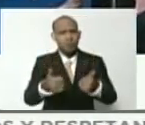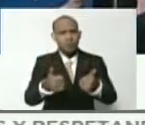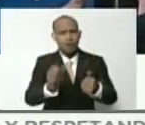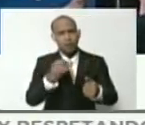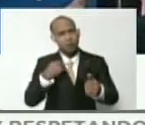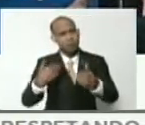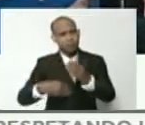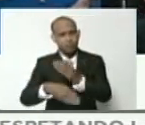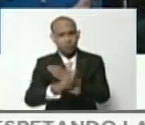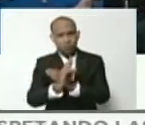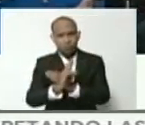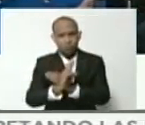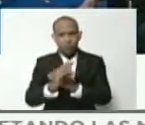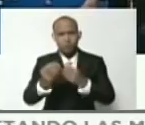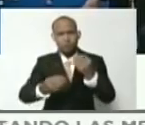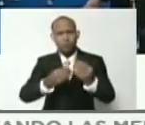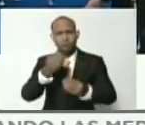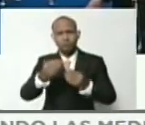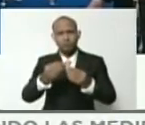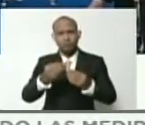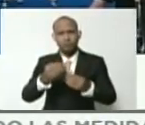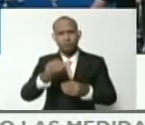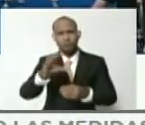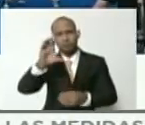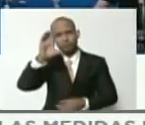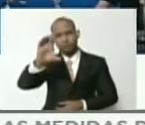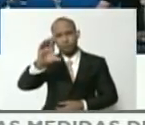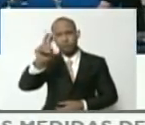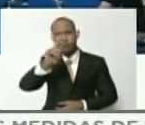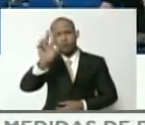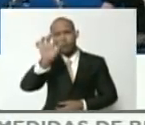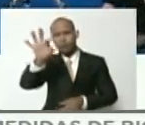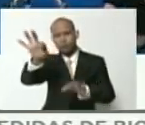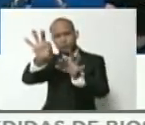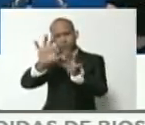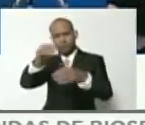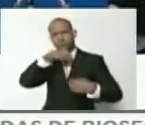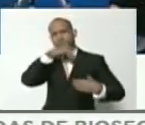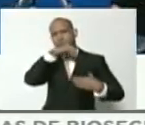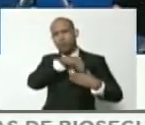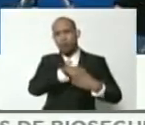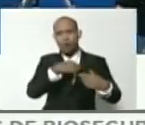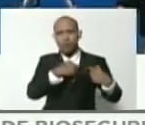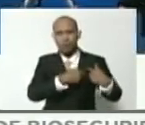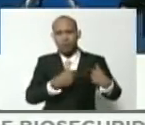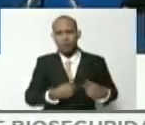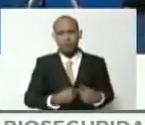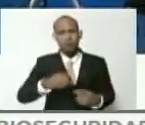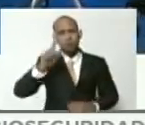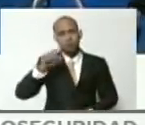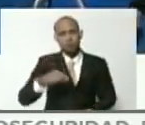con un pedazo de Venezuela siempre en mi corazón, y que además